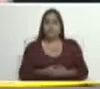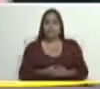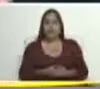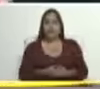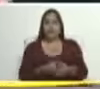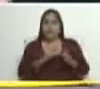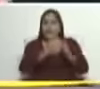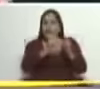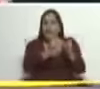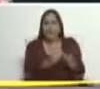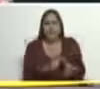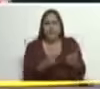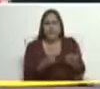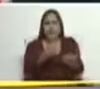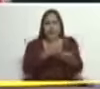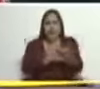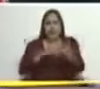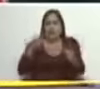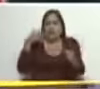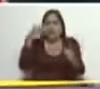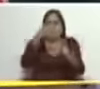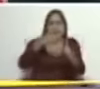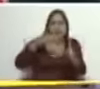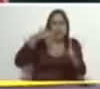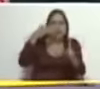siguen recrudeciendo las agresiones.